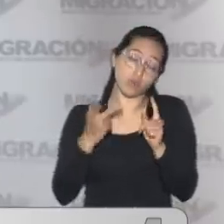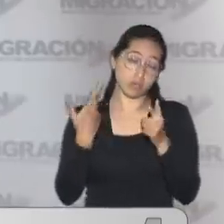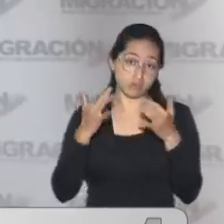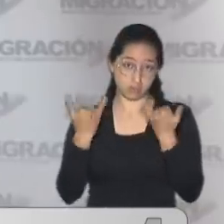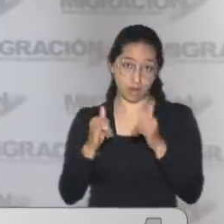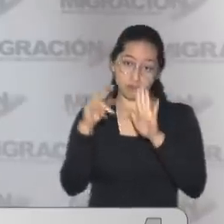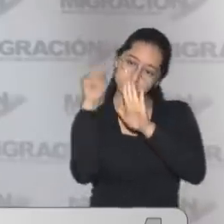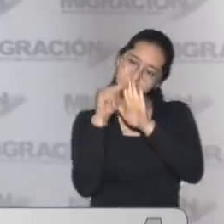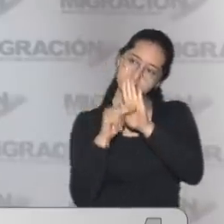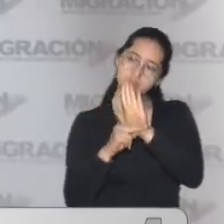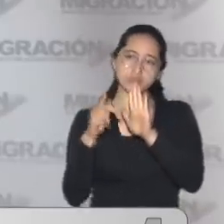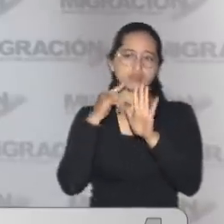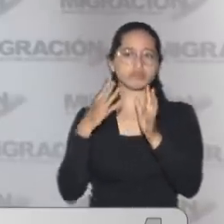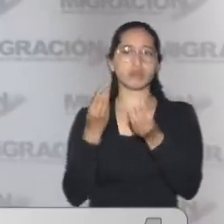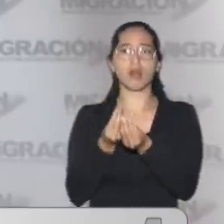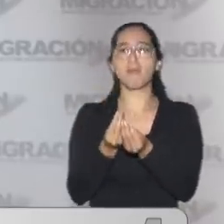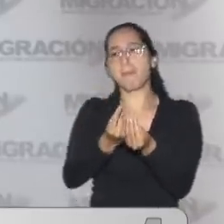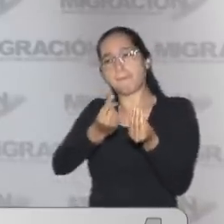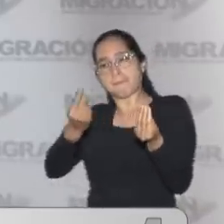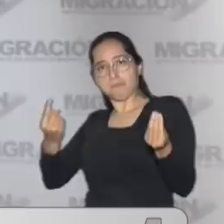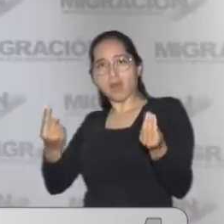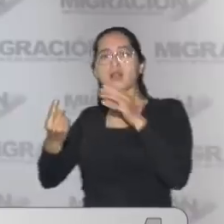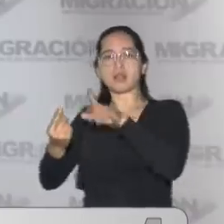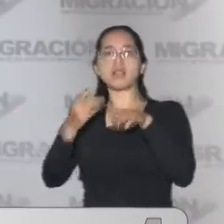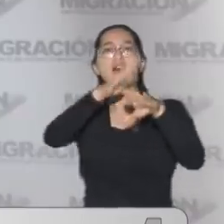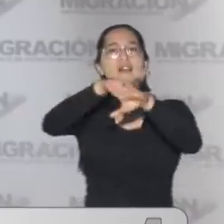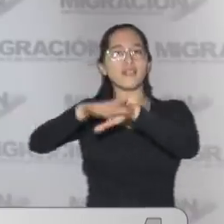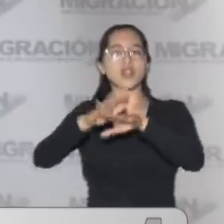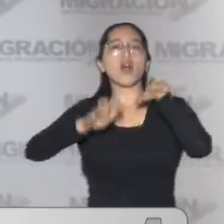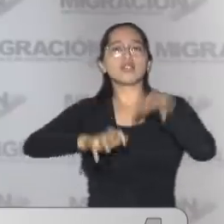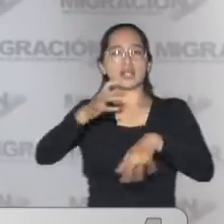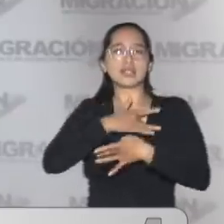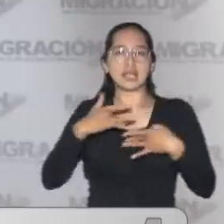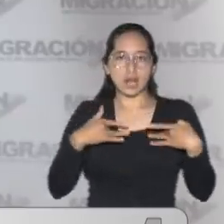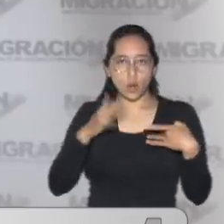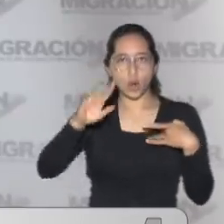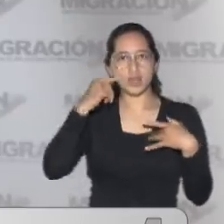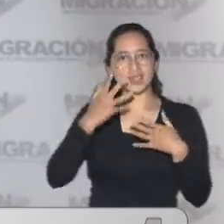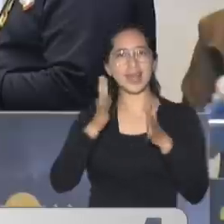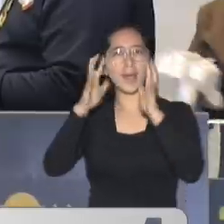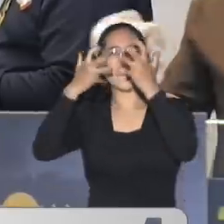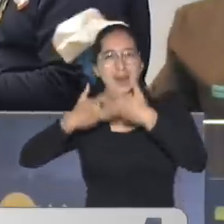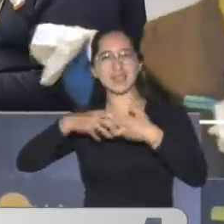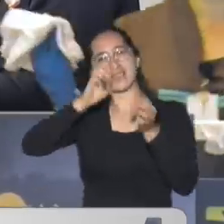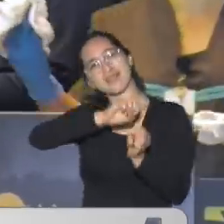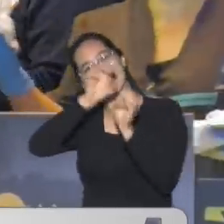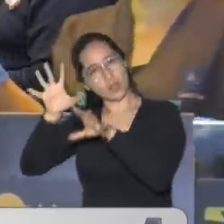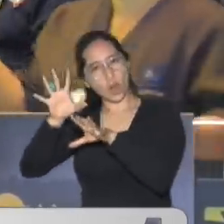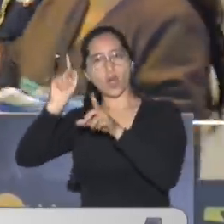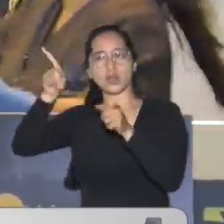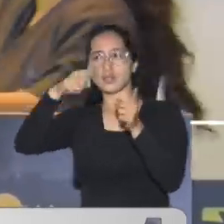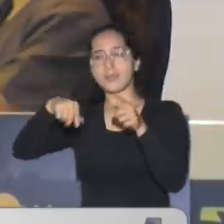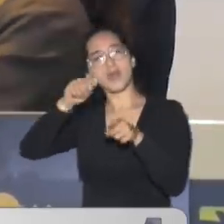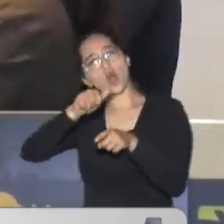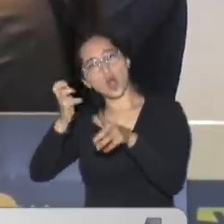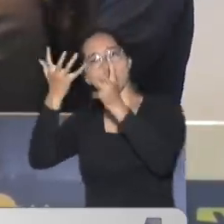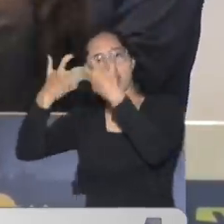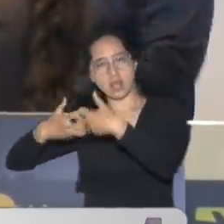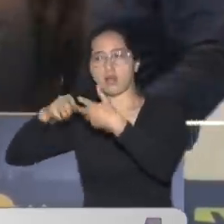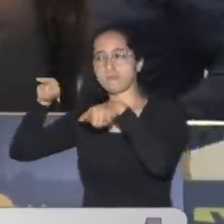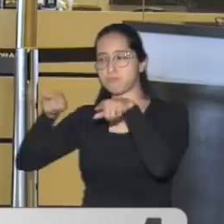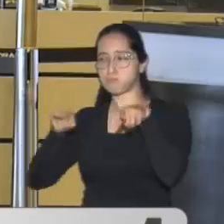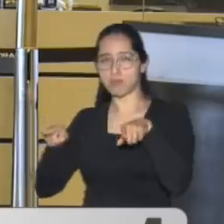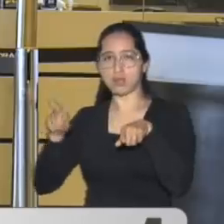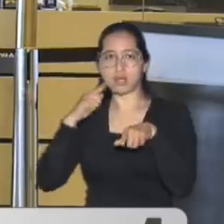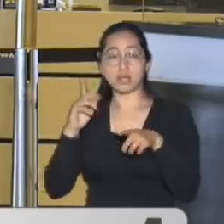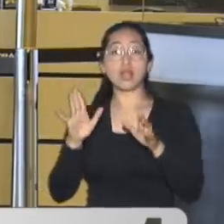respectiva área y se notificó a Migración Colombia, Secretaría de Salud y la aerolínea que lo transportaba. Otro pasajero tuvo que ser aislado luego